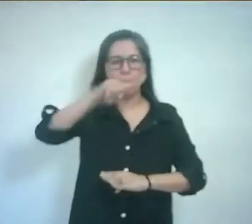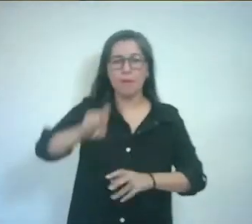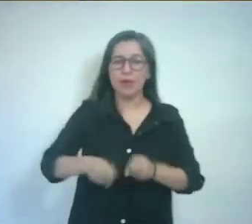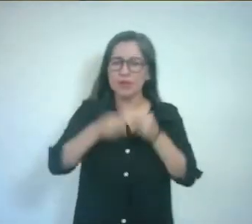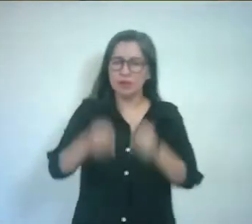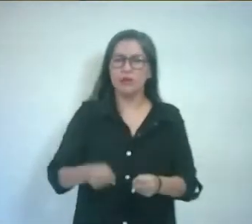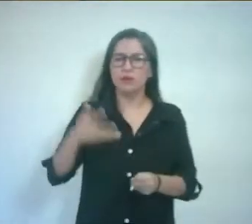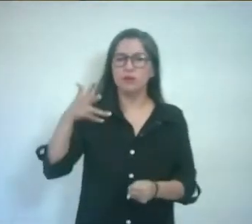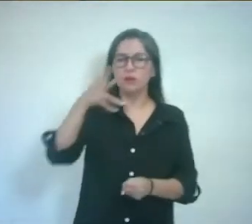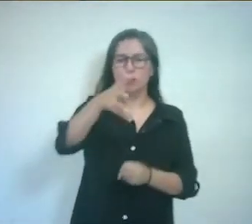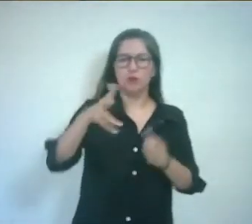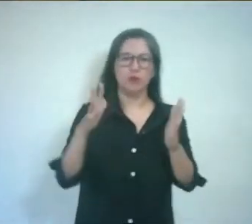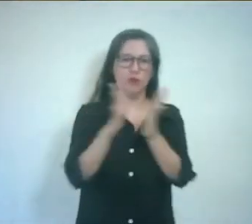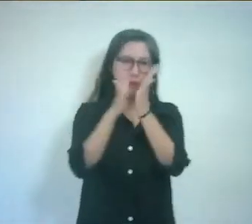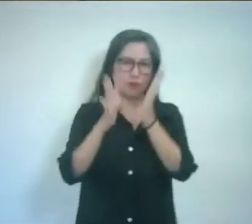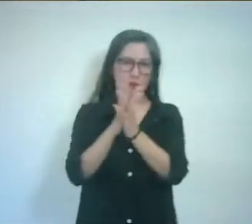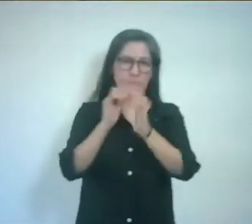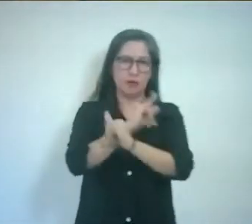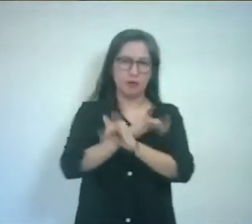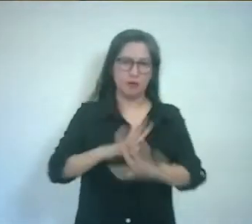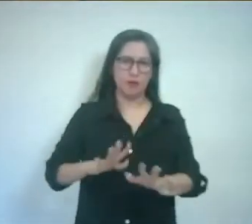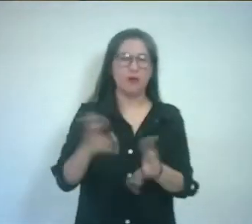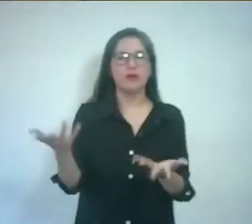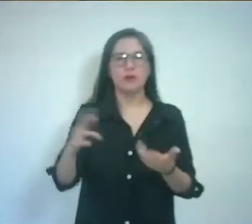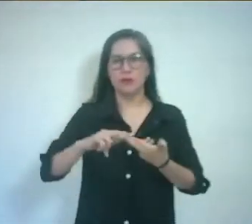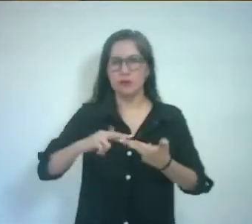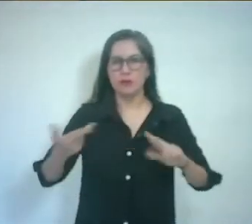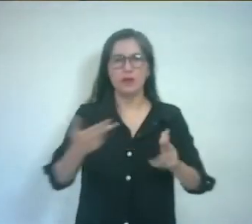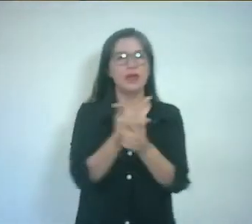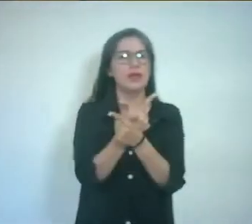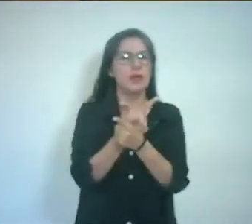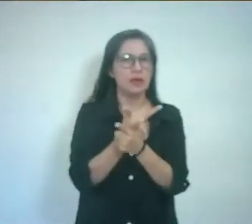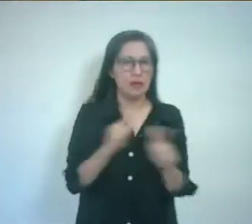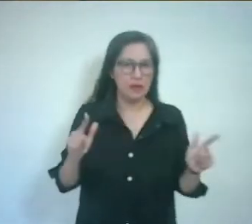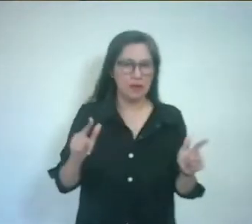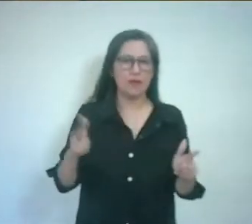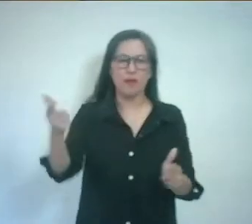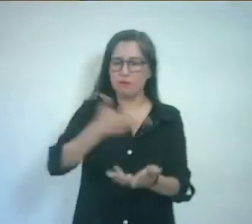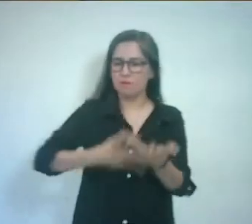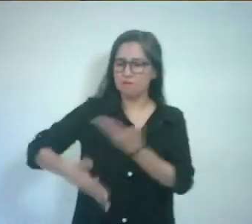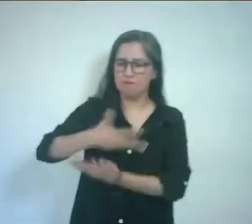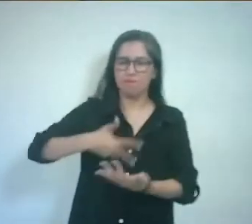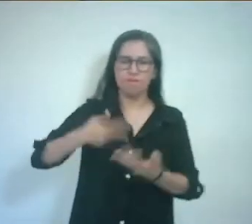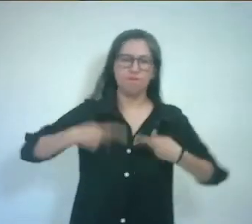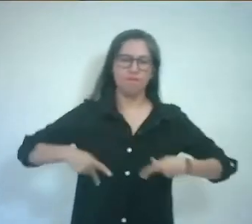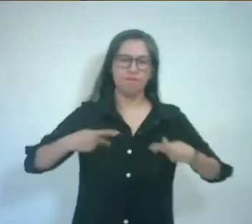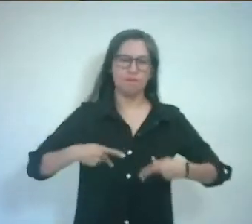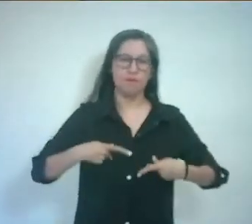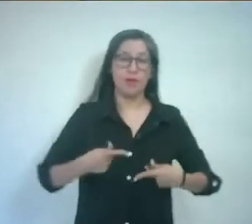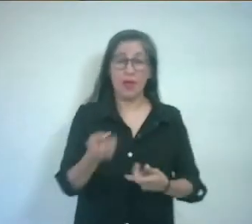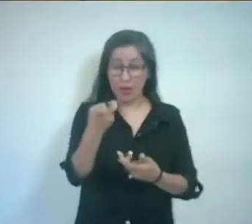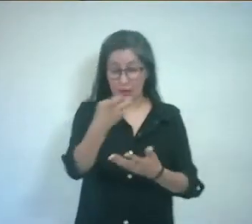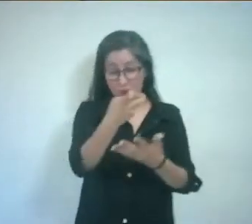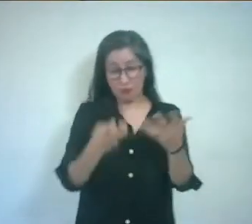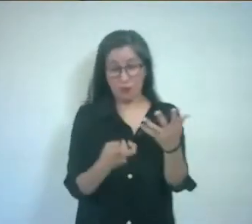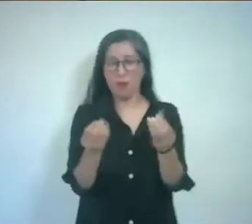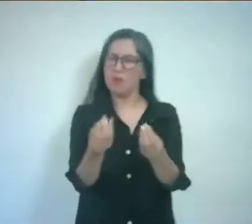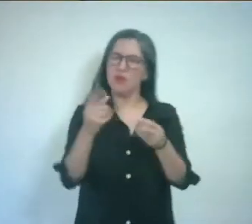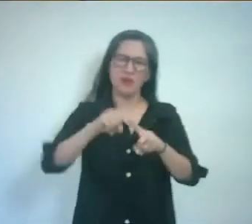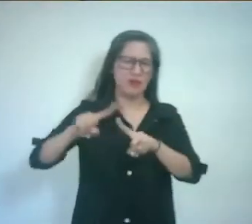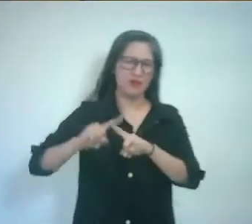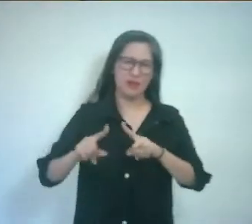fortalecer una participación informada, razonada, libre entre la ciudadanía. Estas, entre muchas otras